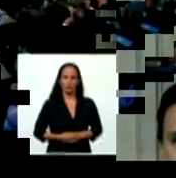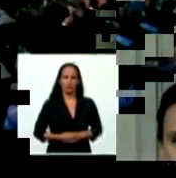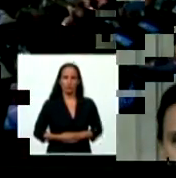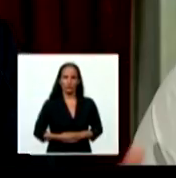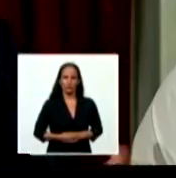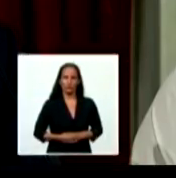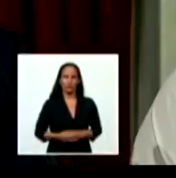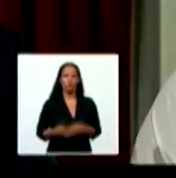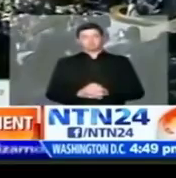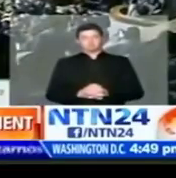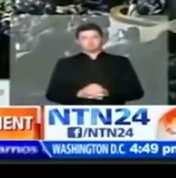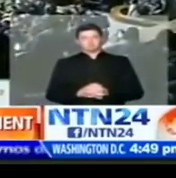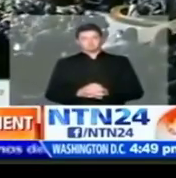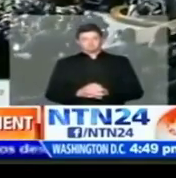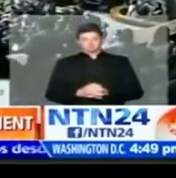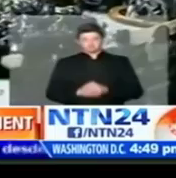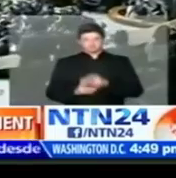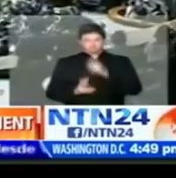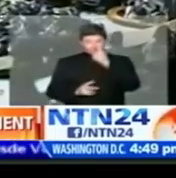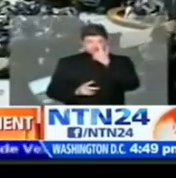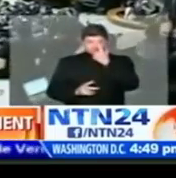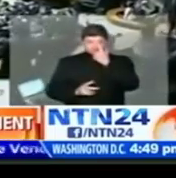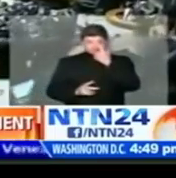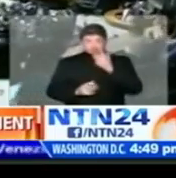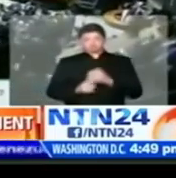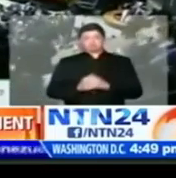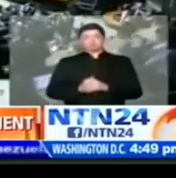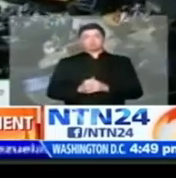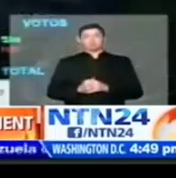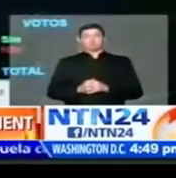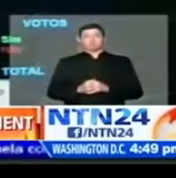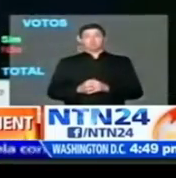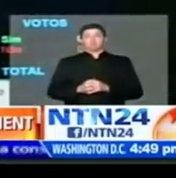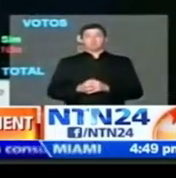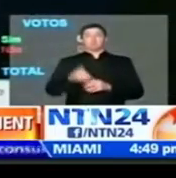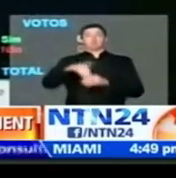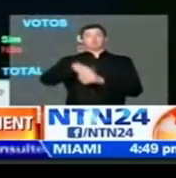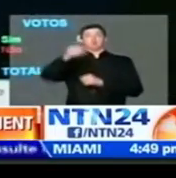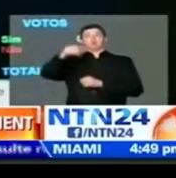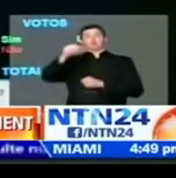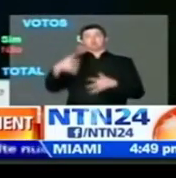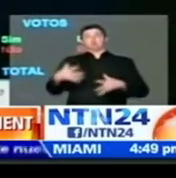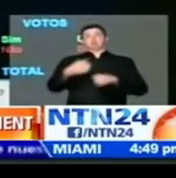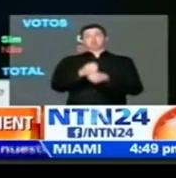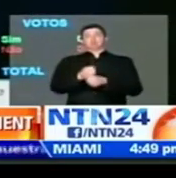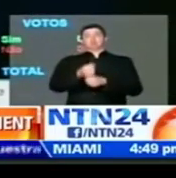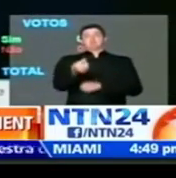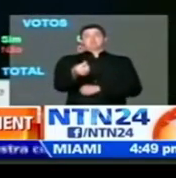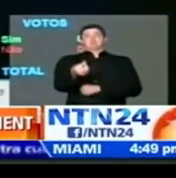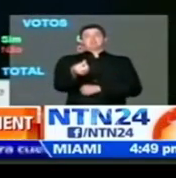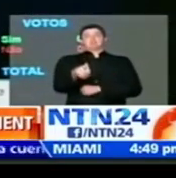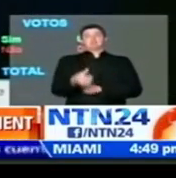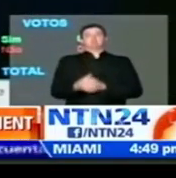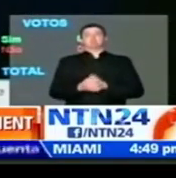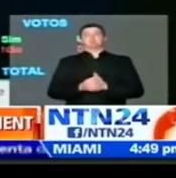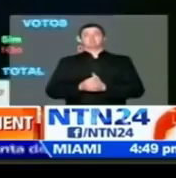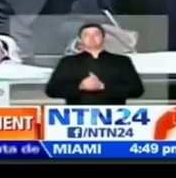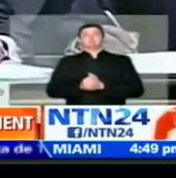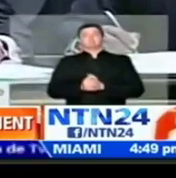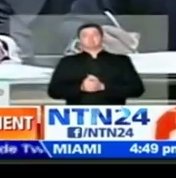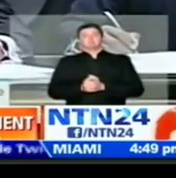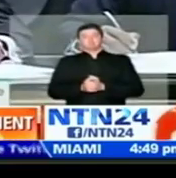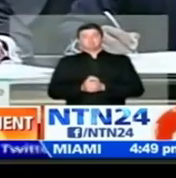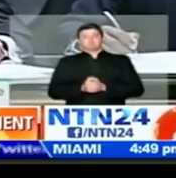gobierno Kirchner. Bueno, y para hablar sobre este tema, Helen, tenemos a Alejandro Barahona vía Skype, quien nos va a poner en perspectiva lo que está